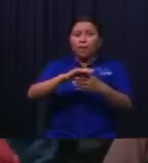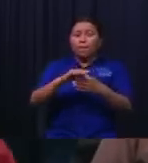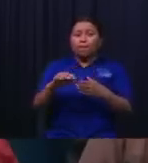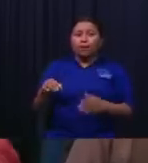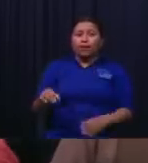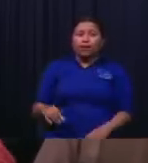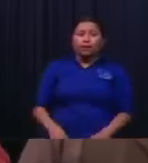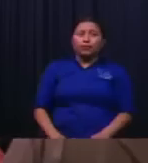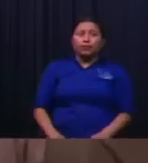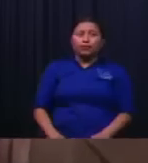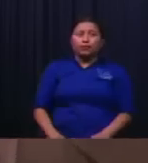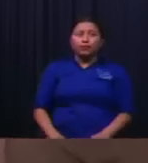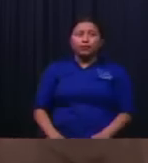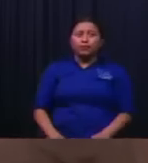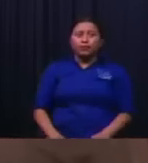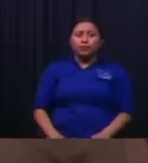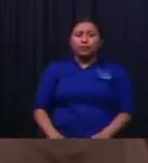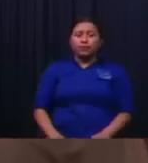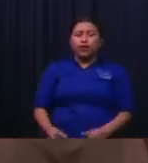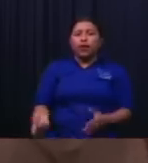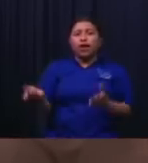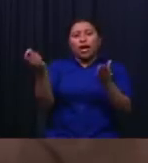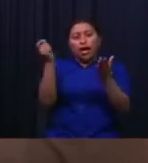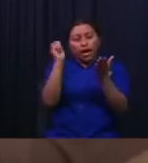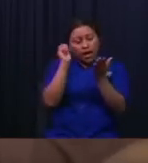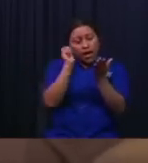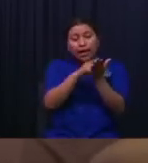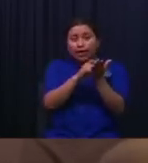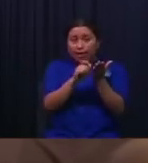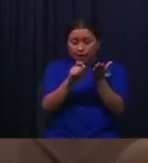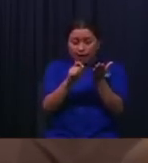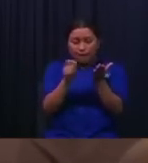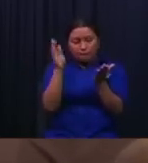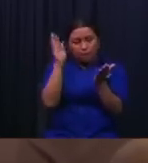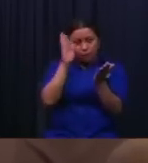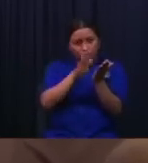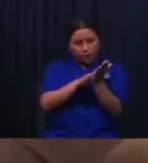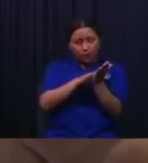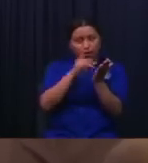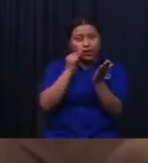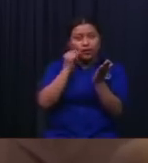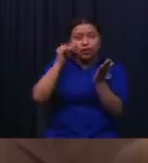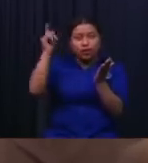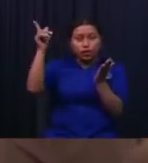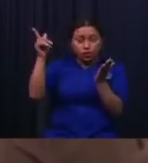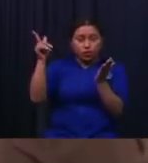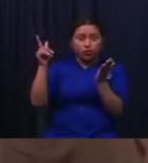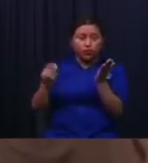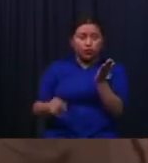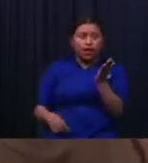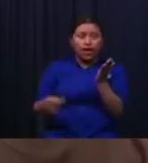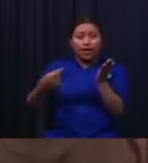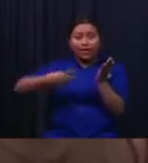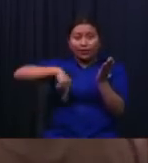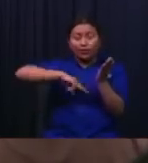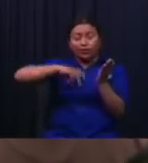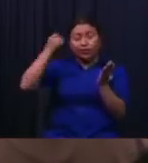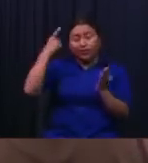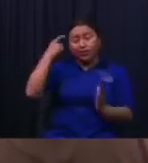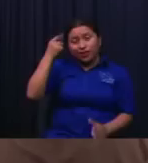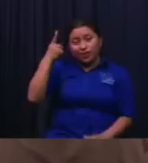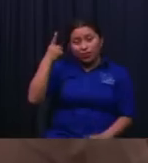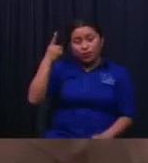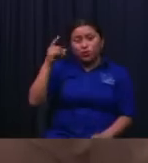que el bendito Señor nos dejó ahí plasmado. Para que entendiéramos contra qué nos